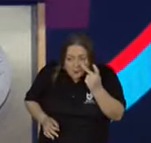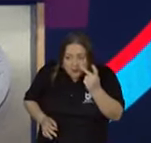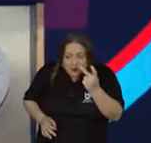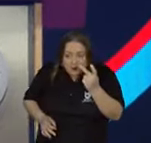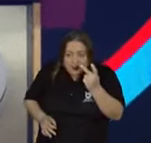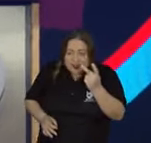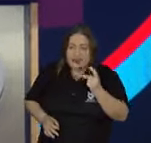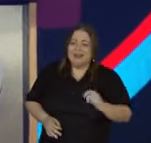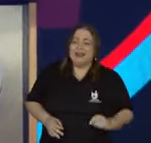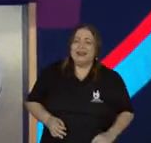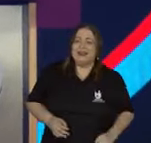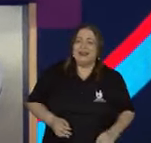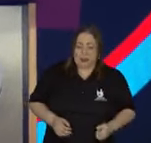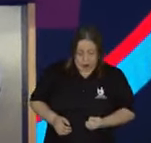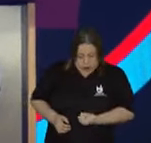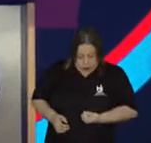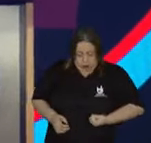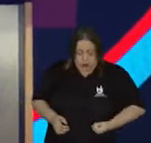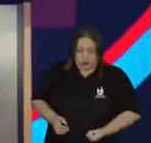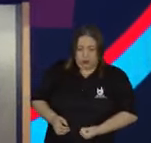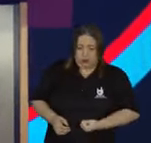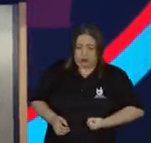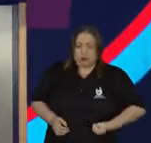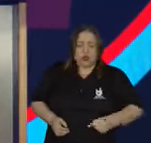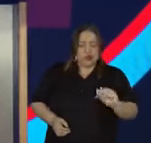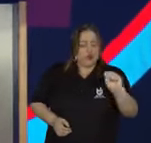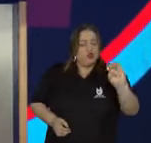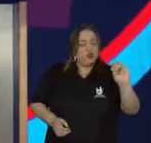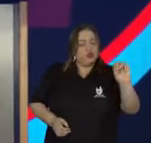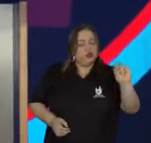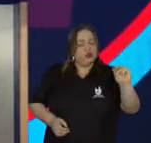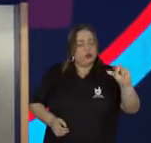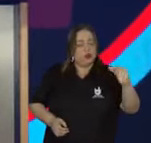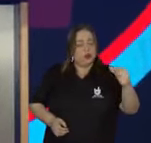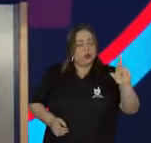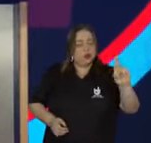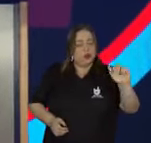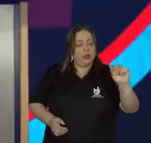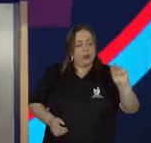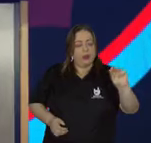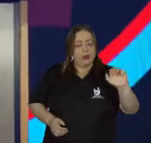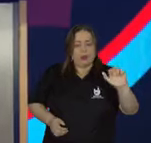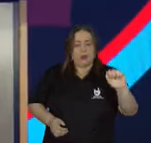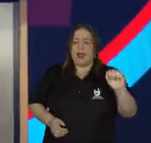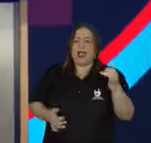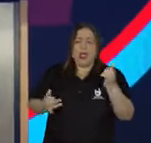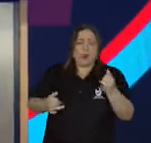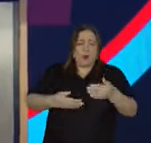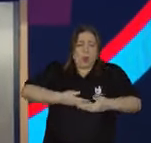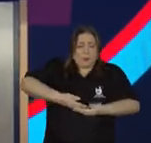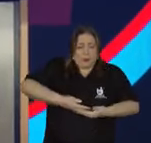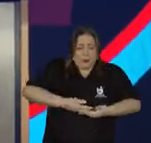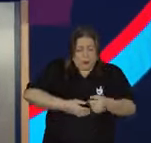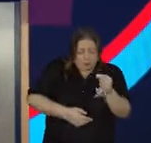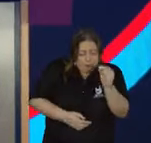cosa increíble. Entonces, ya debe estar un poquito más de un grano de arroz,